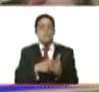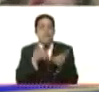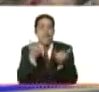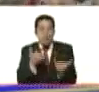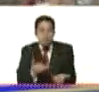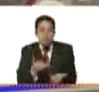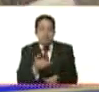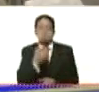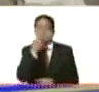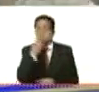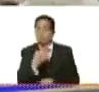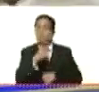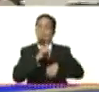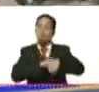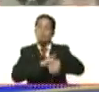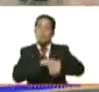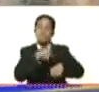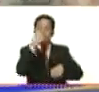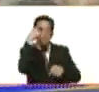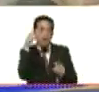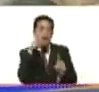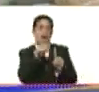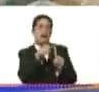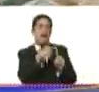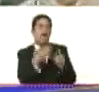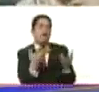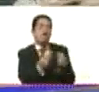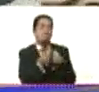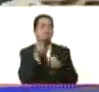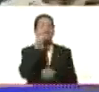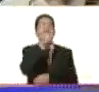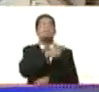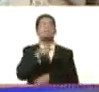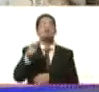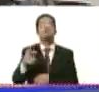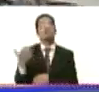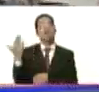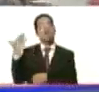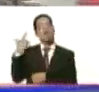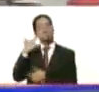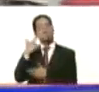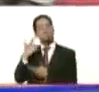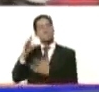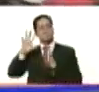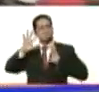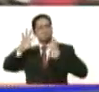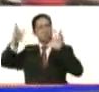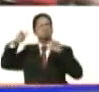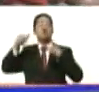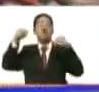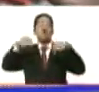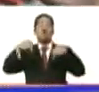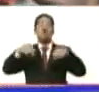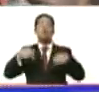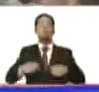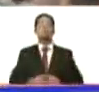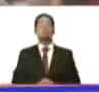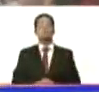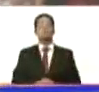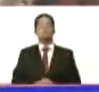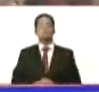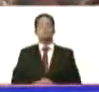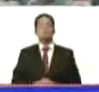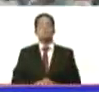hermanos y hermanas combatientes de aquella gesta heroica hoy aquí presentes, para